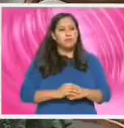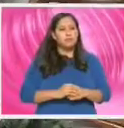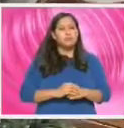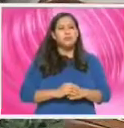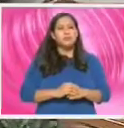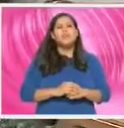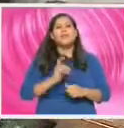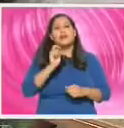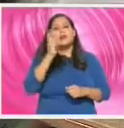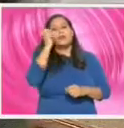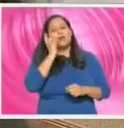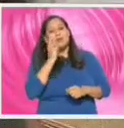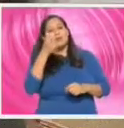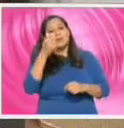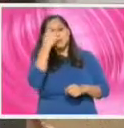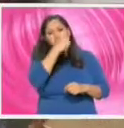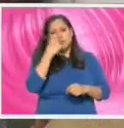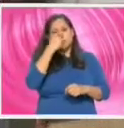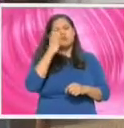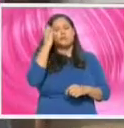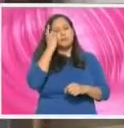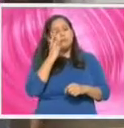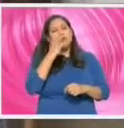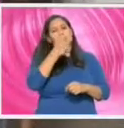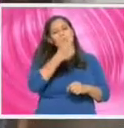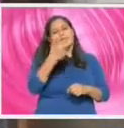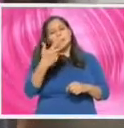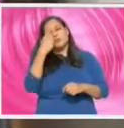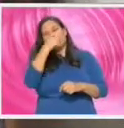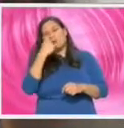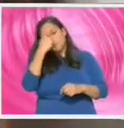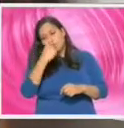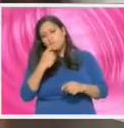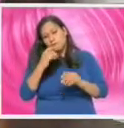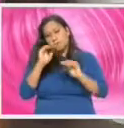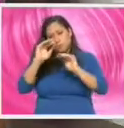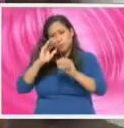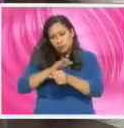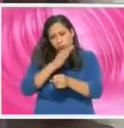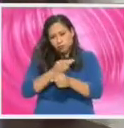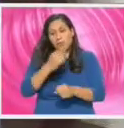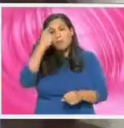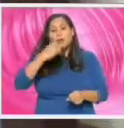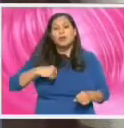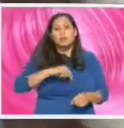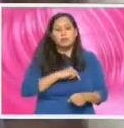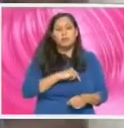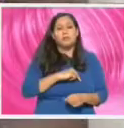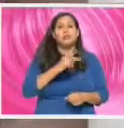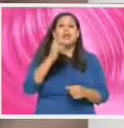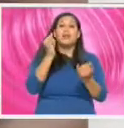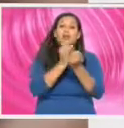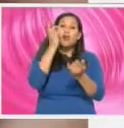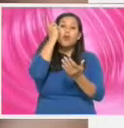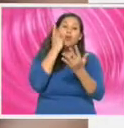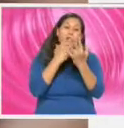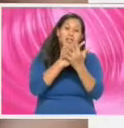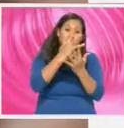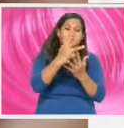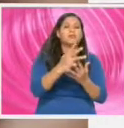horas, ¿no? En cuestión del adulto. Exacto, ¿no? De 6 a 8 horas dormir. En los adultos mínimo, para que de esa manera podamos. También el dormir en exceso también